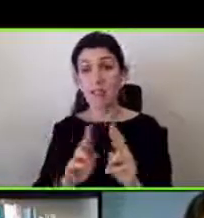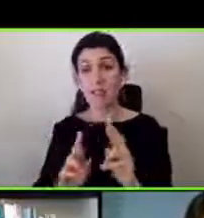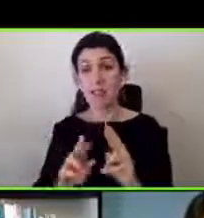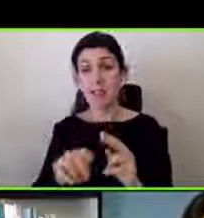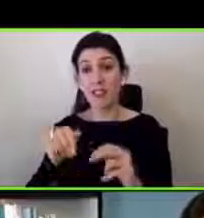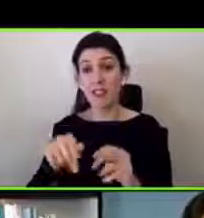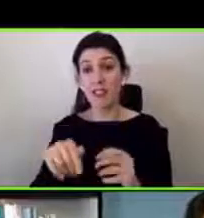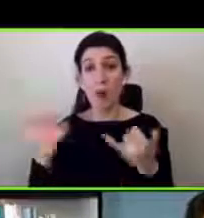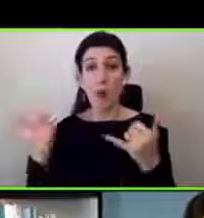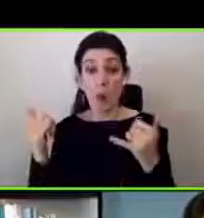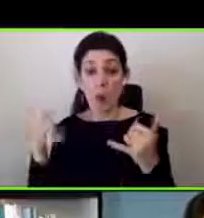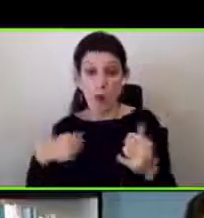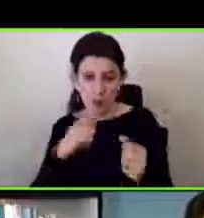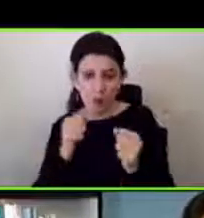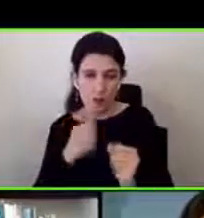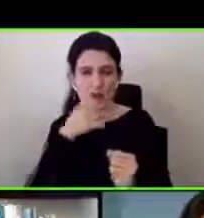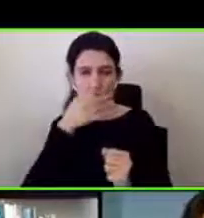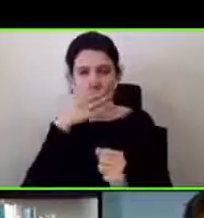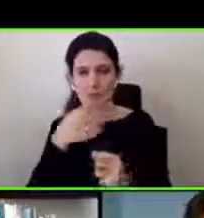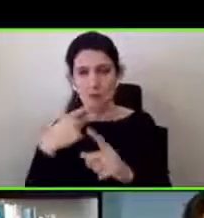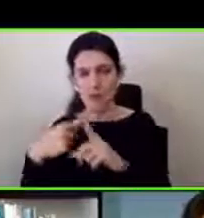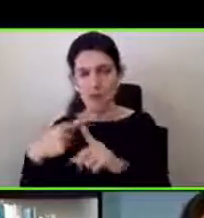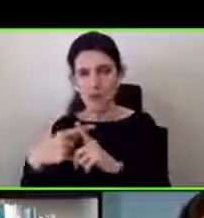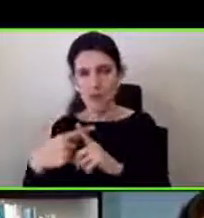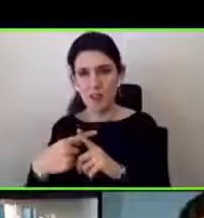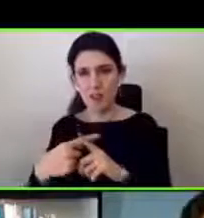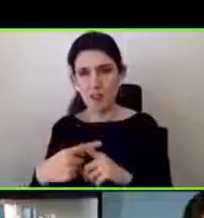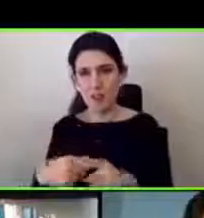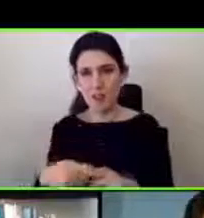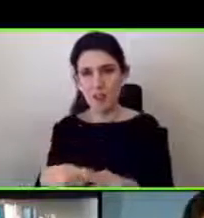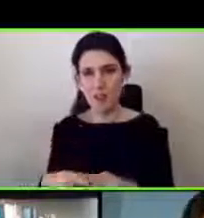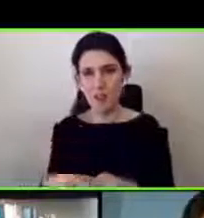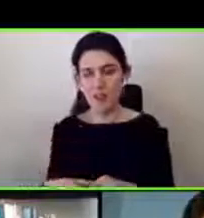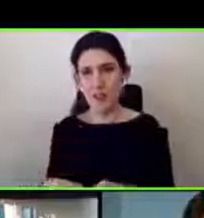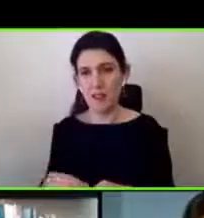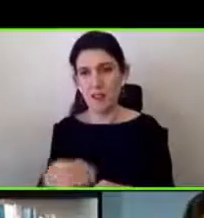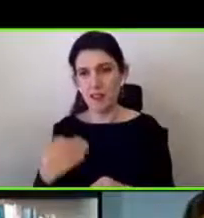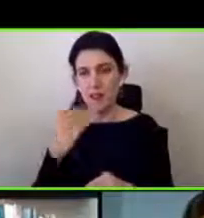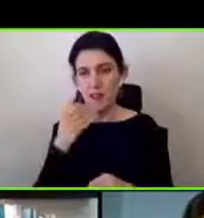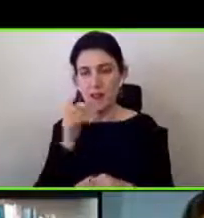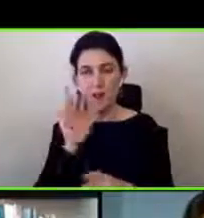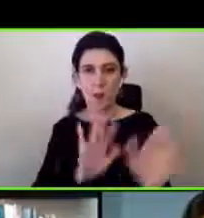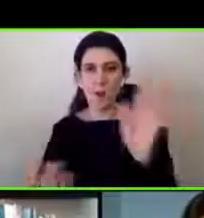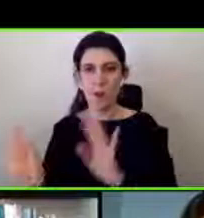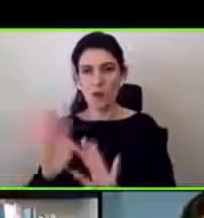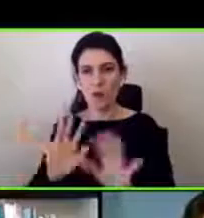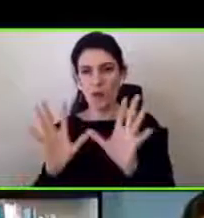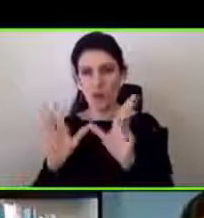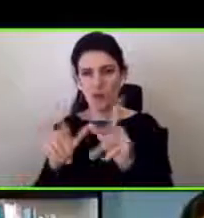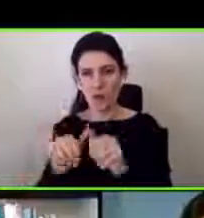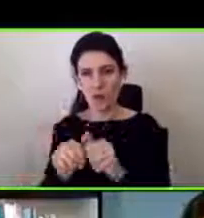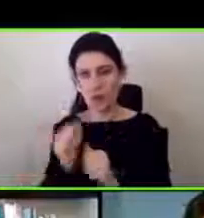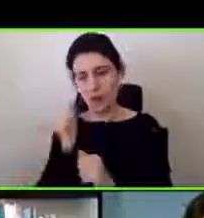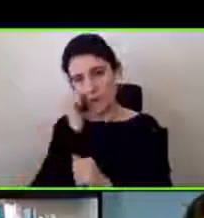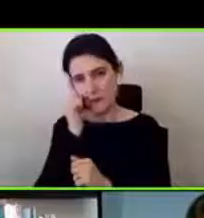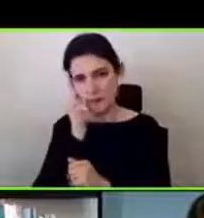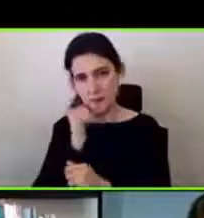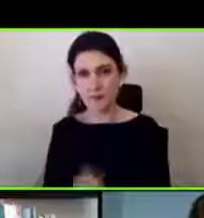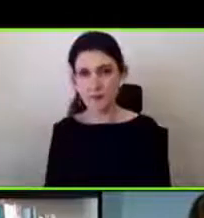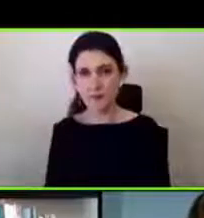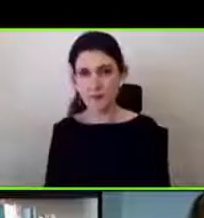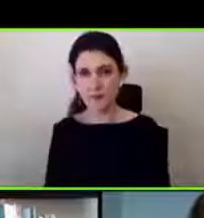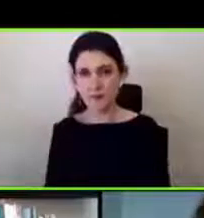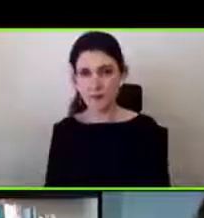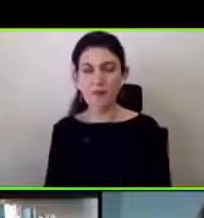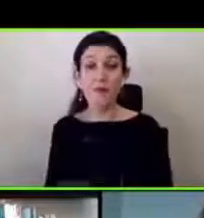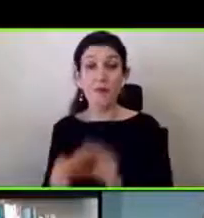puedo recomendar, sirve mucho para cuidarse a uno mismo y para también cuidar a nuestras familias y queridos. Muchas